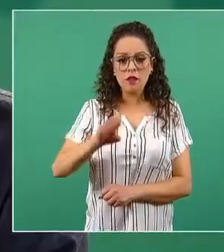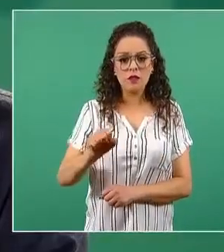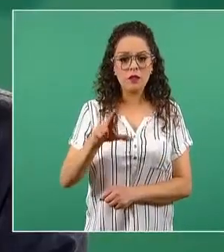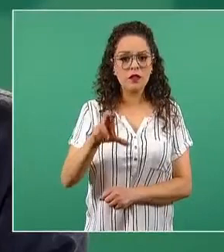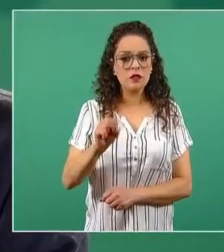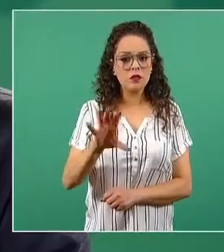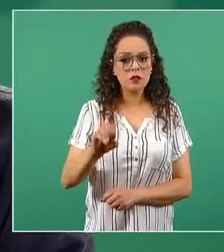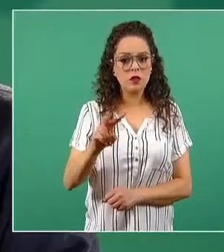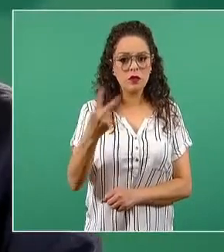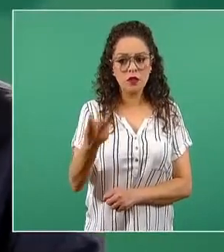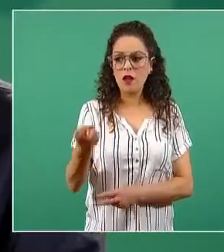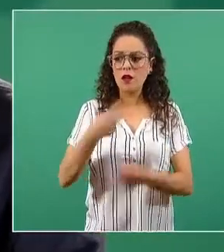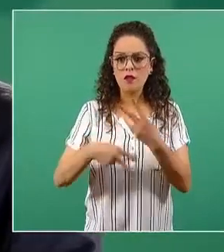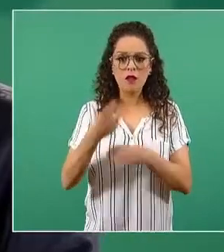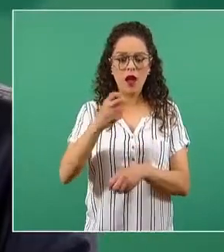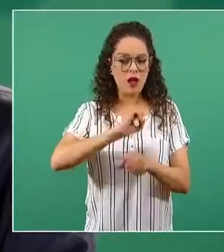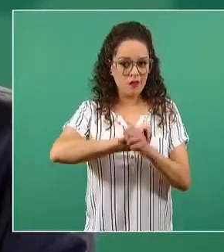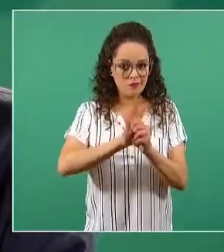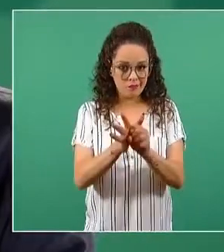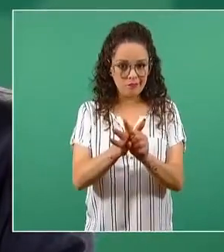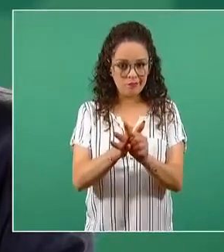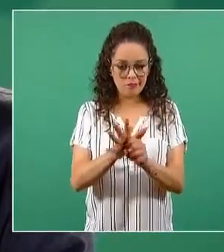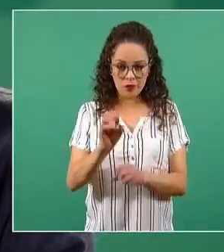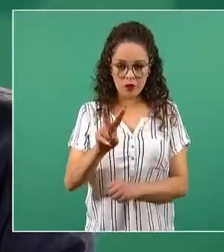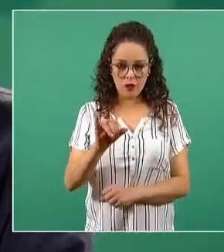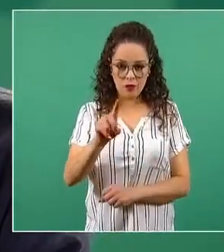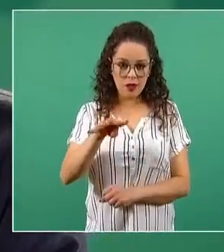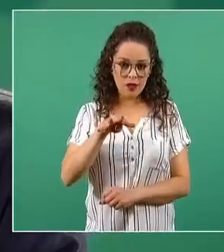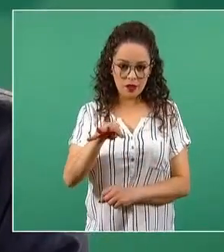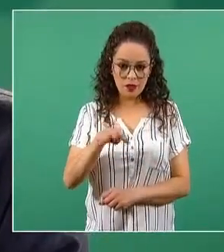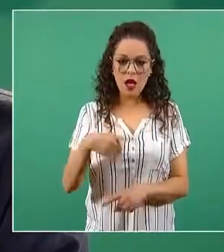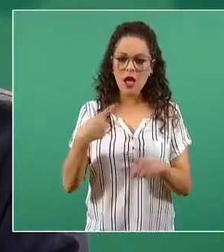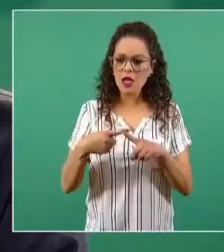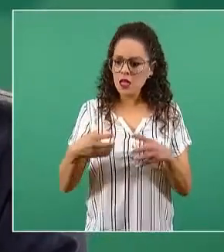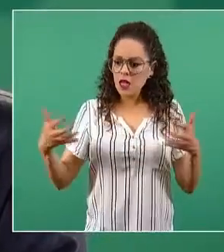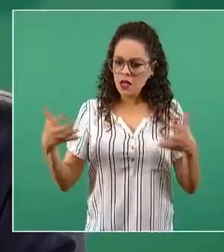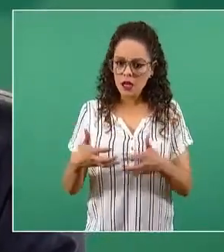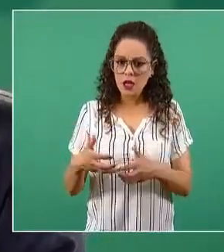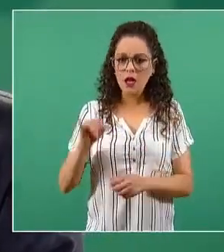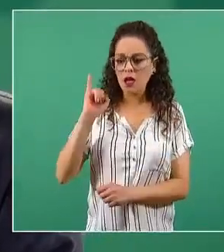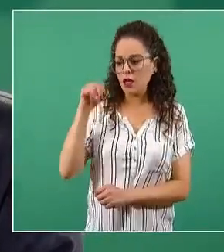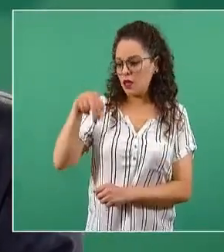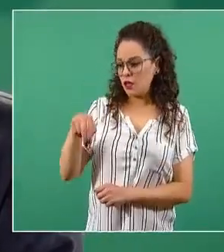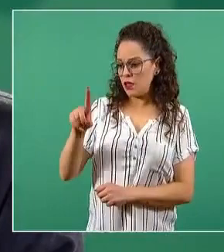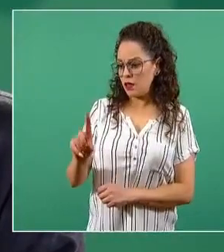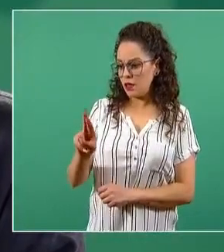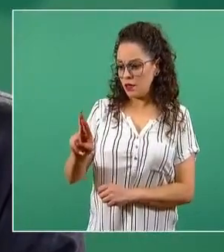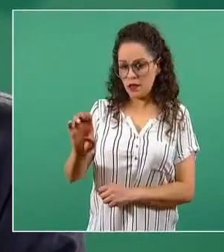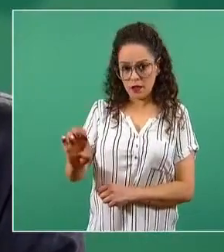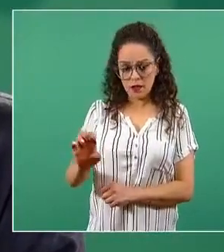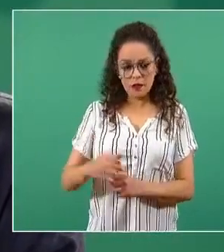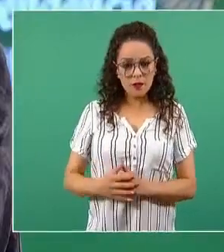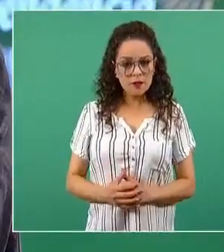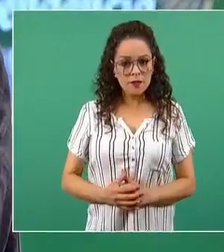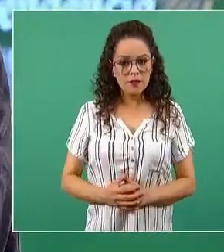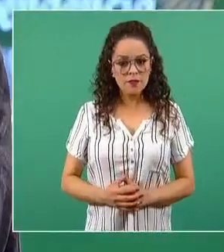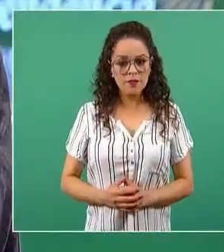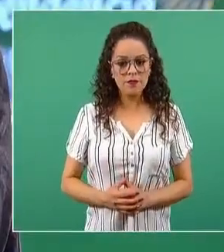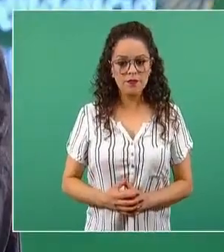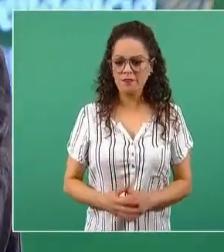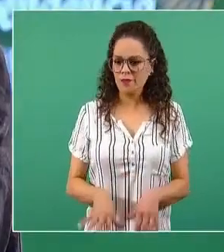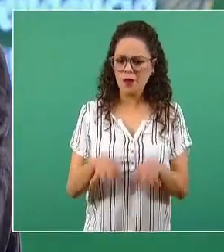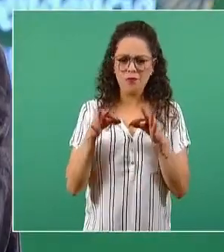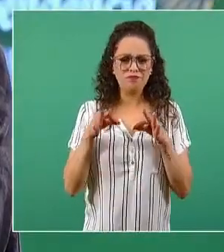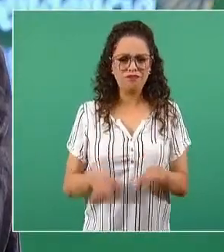causa COVID-19. Esto lo desarrolló nuestro INDRE, el Instituto de Referencia y Diagnóstico Epidemiológicos, haciendo un